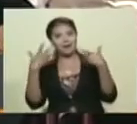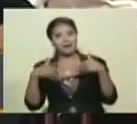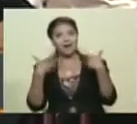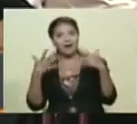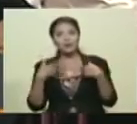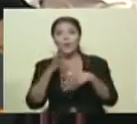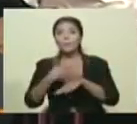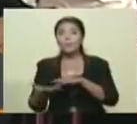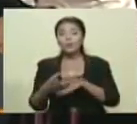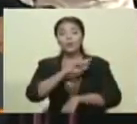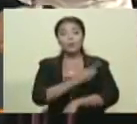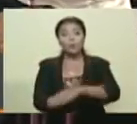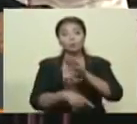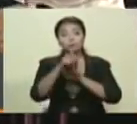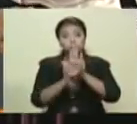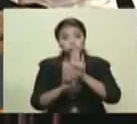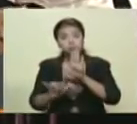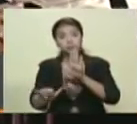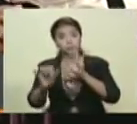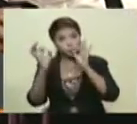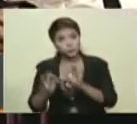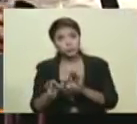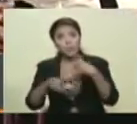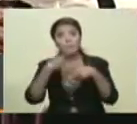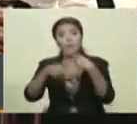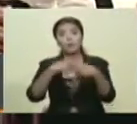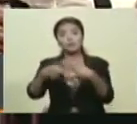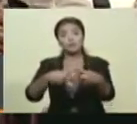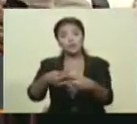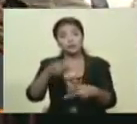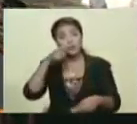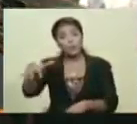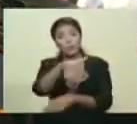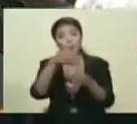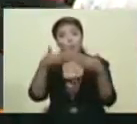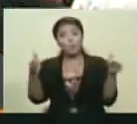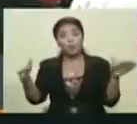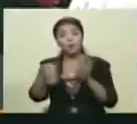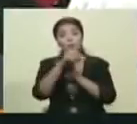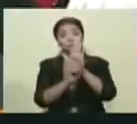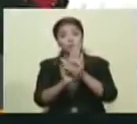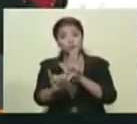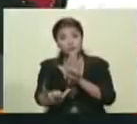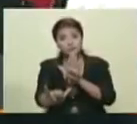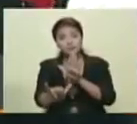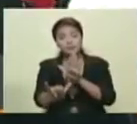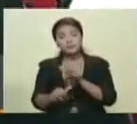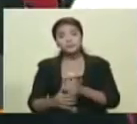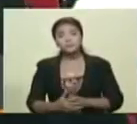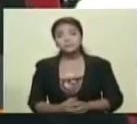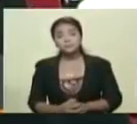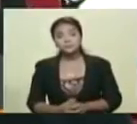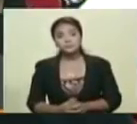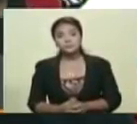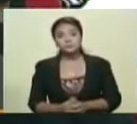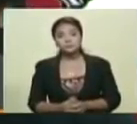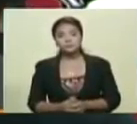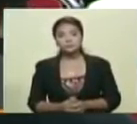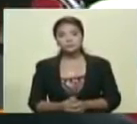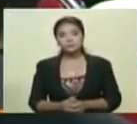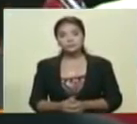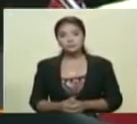poder constituyente originario, del proceso popular constituyente, el tema del poder que